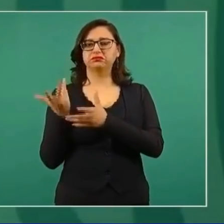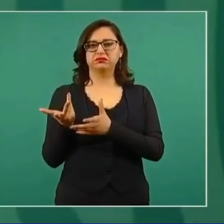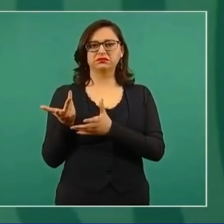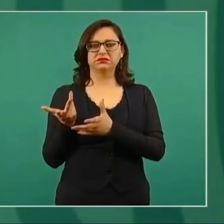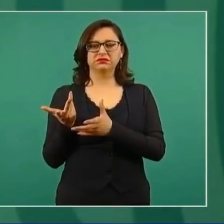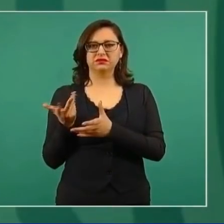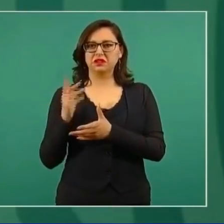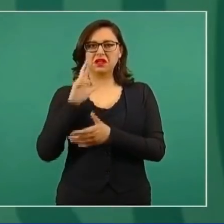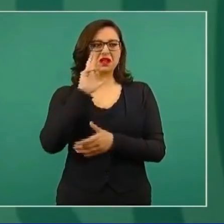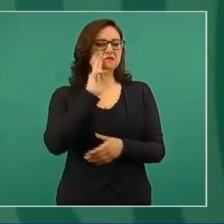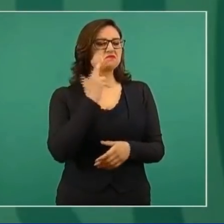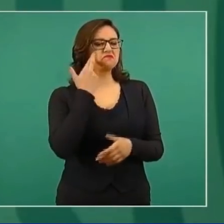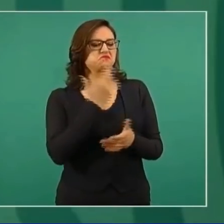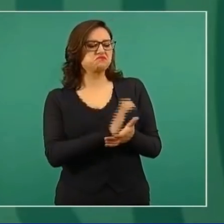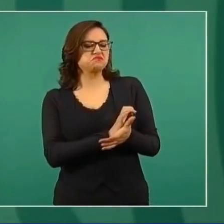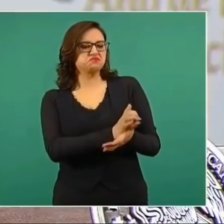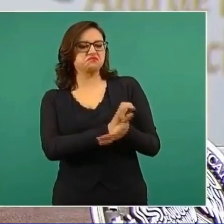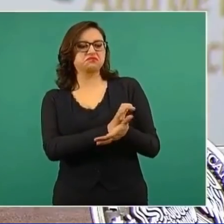más humilde.